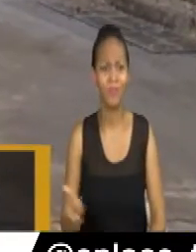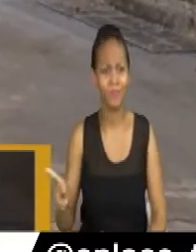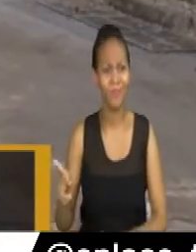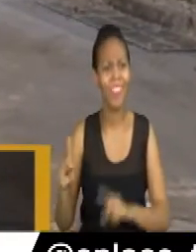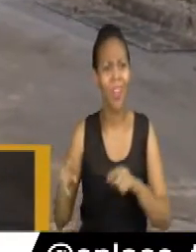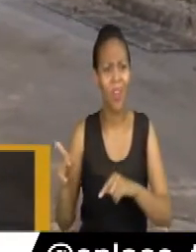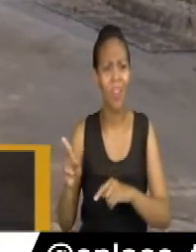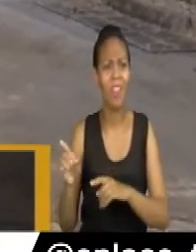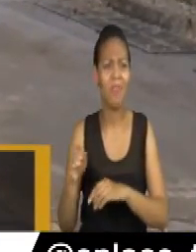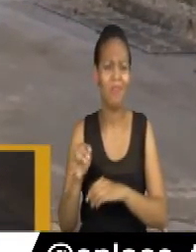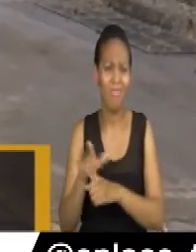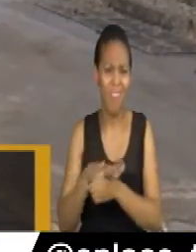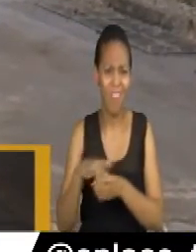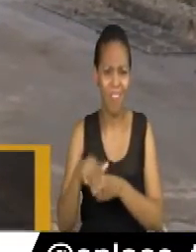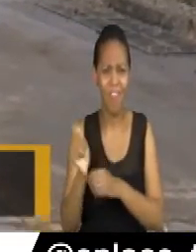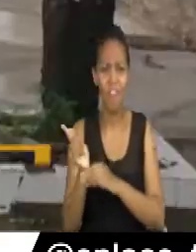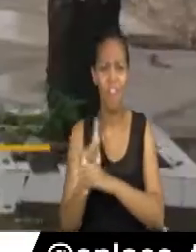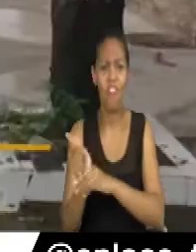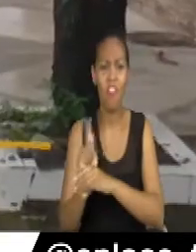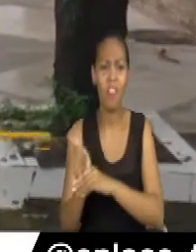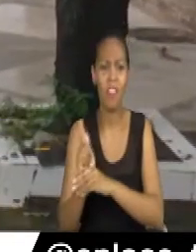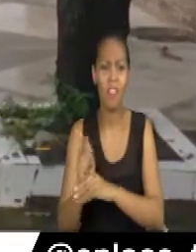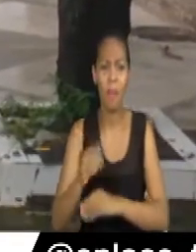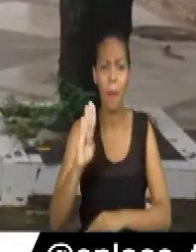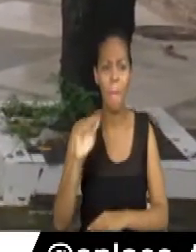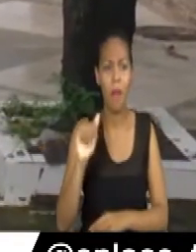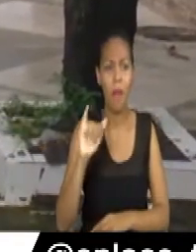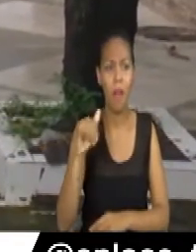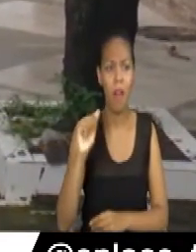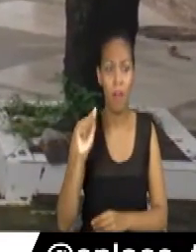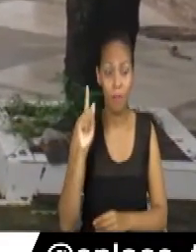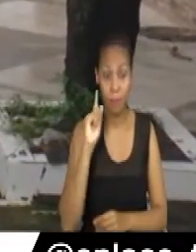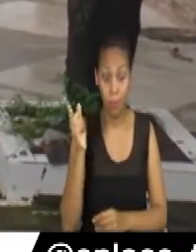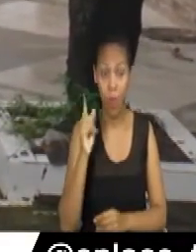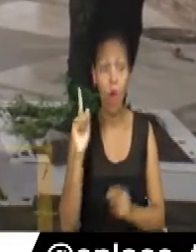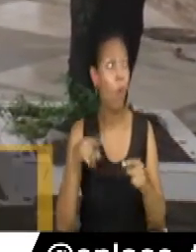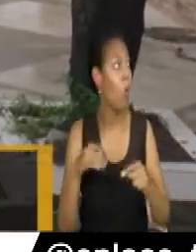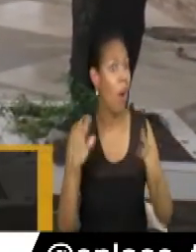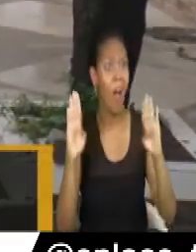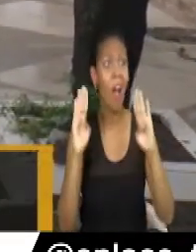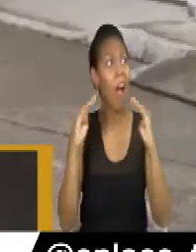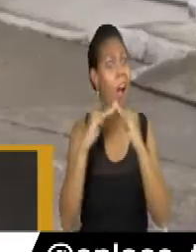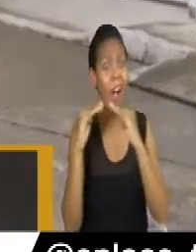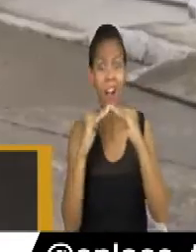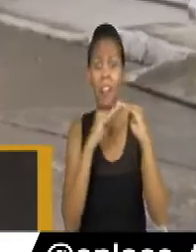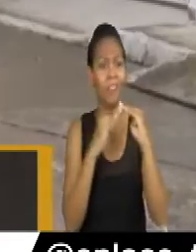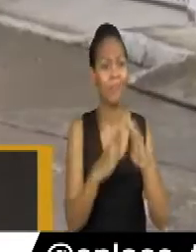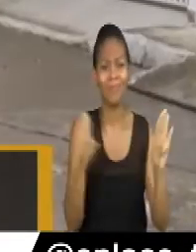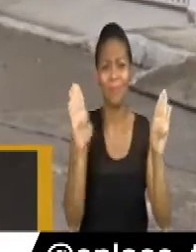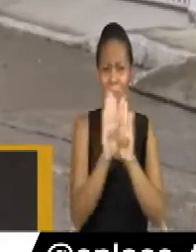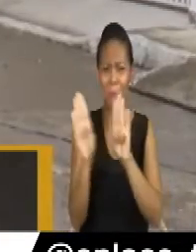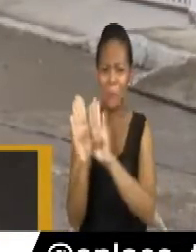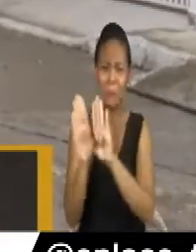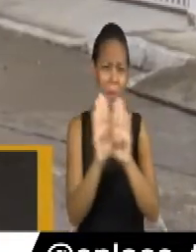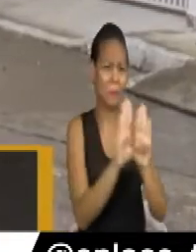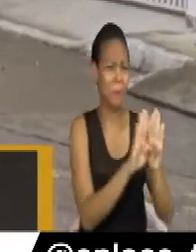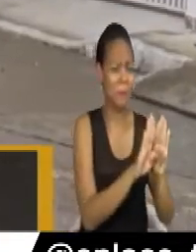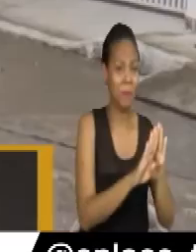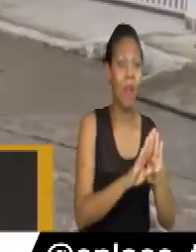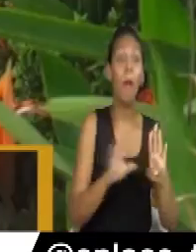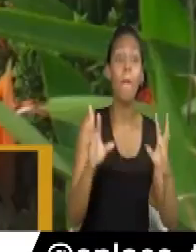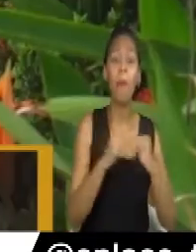mantienen las puertas de sus viviendas a plena luz del día cerradas y en la mayoría de sus casas fueron instaladas cámaras de seguridad. Medidas